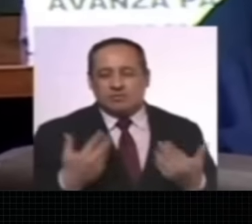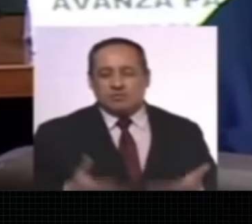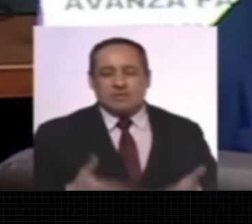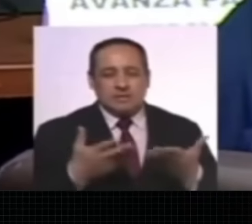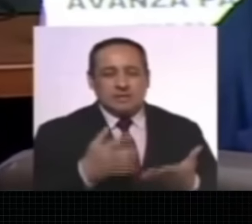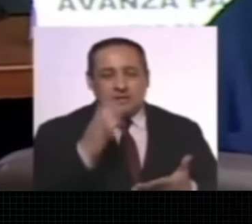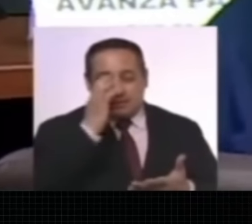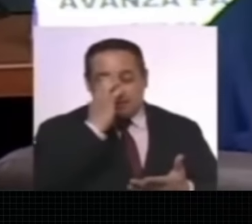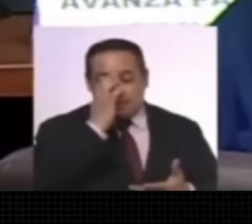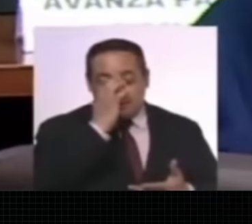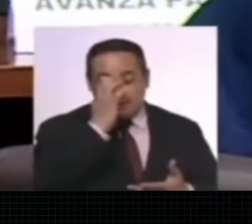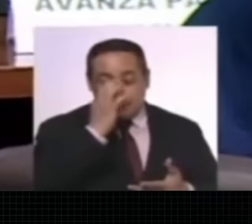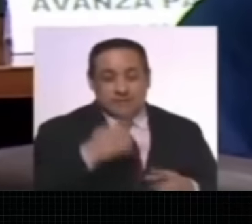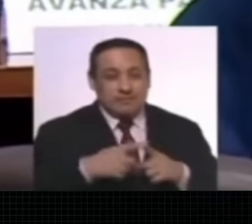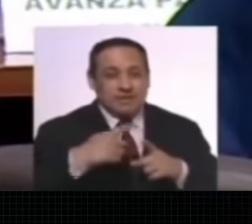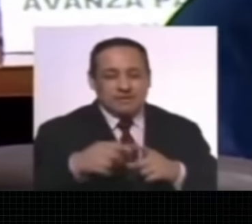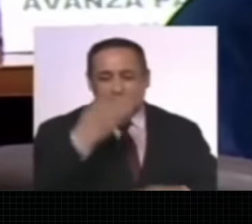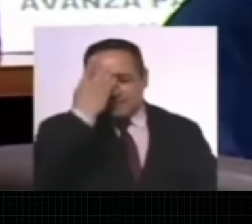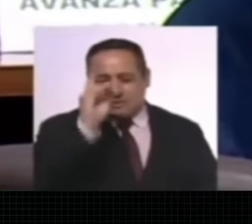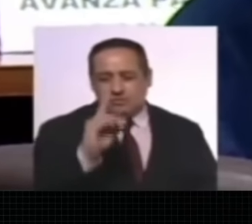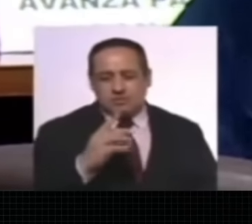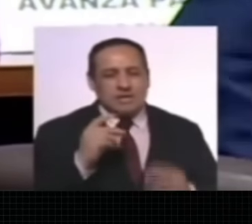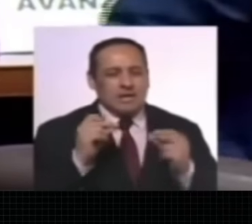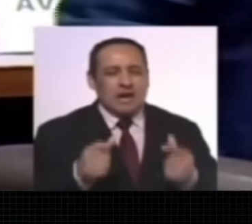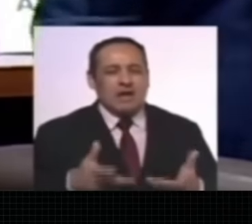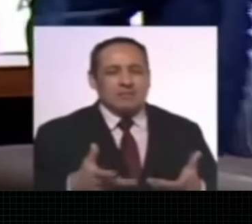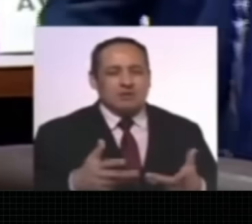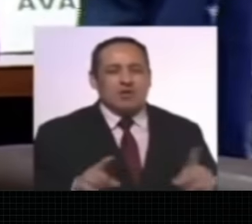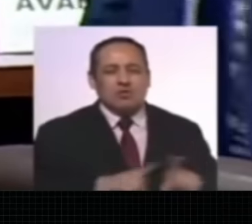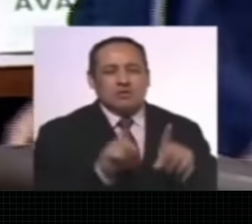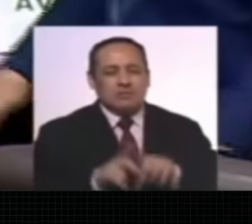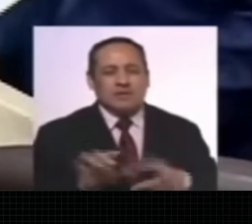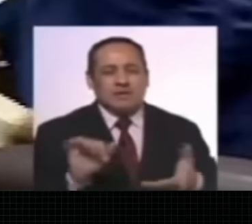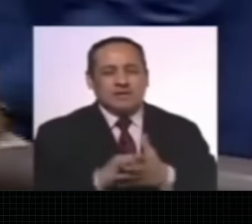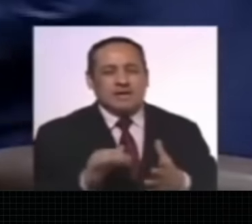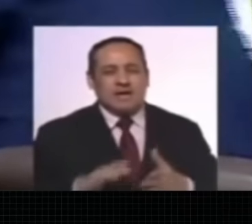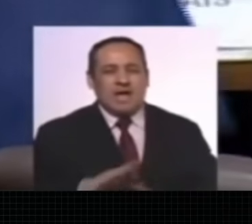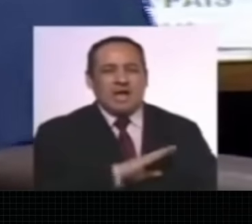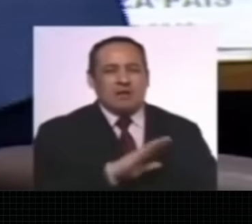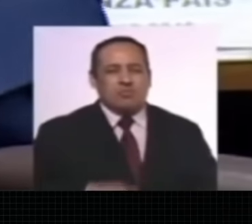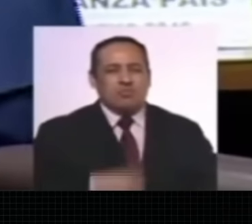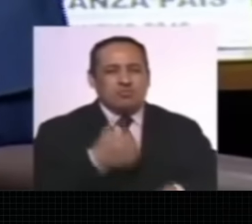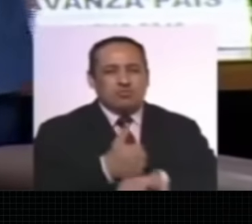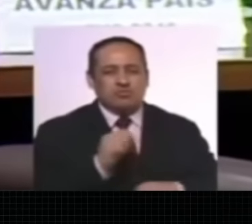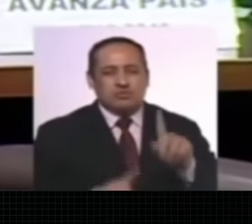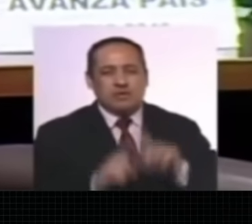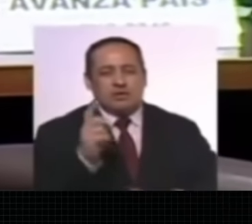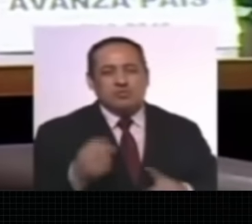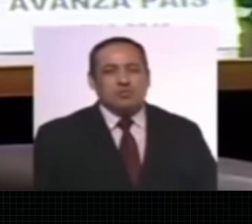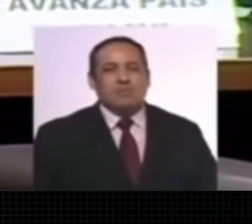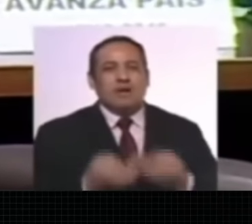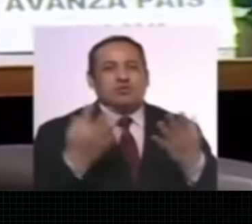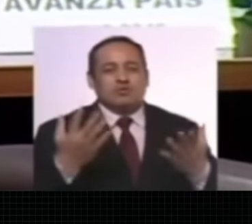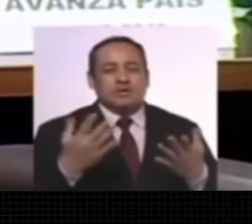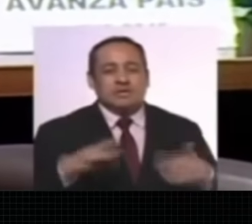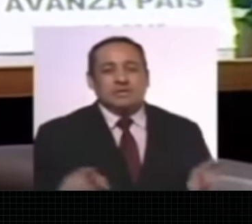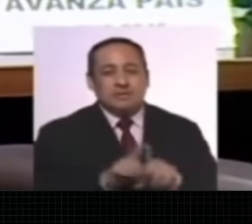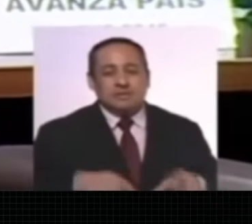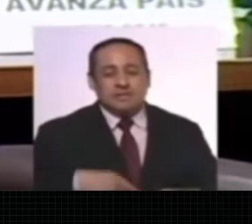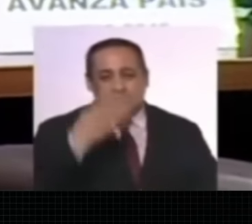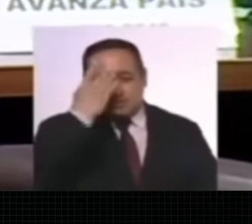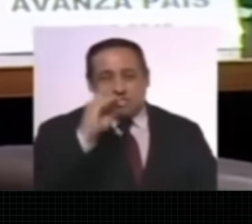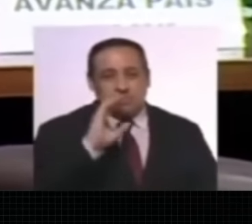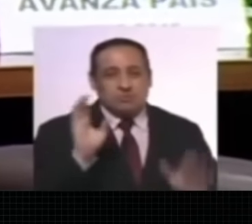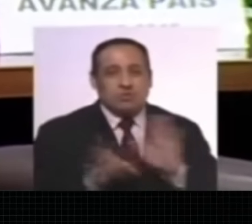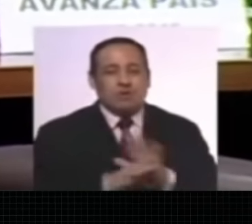una serie de decisiones apresuradas o incluso hasta el abuso de ciertas mayorías y de ciertas decisiones